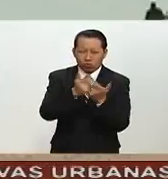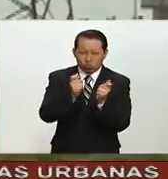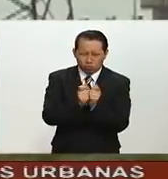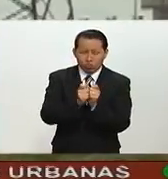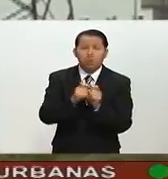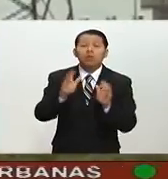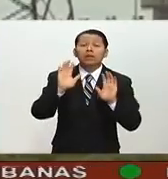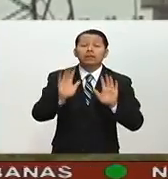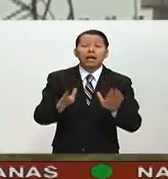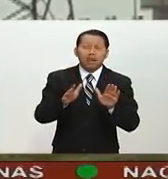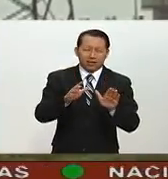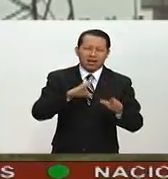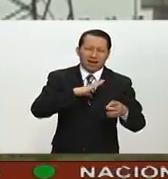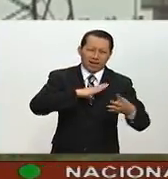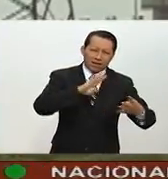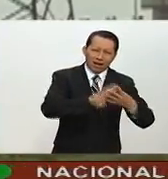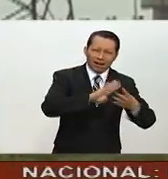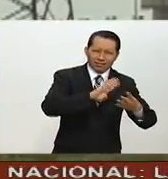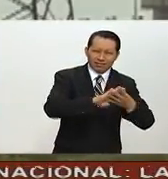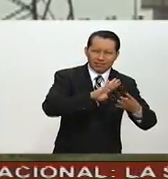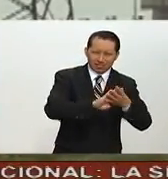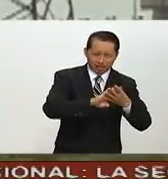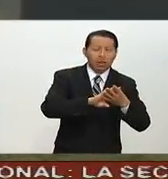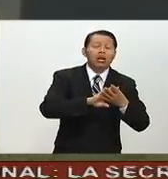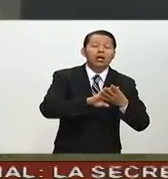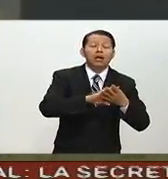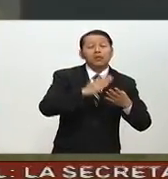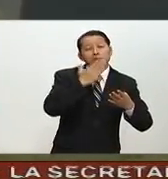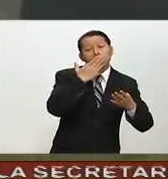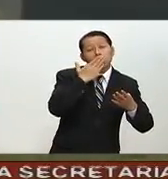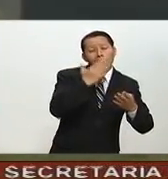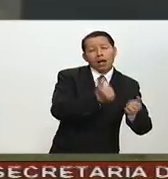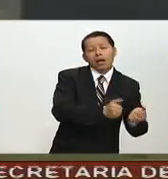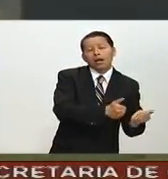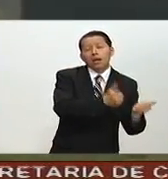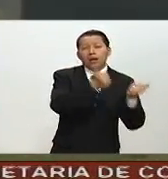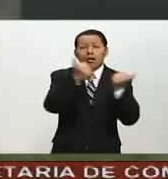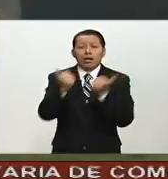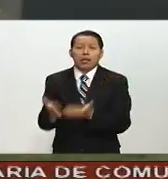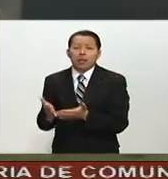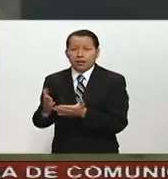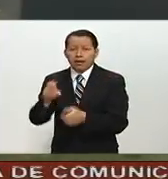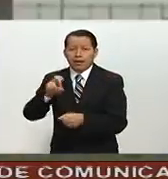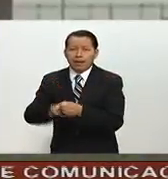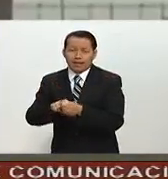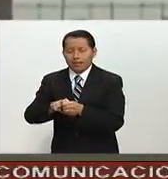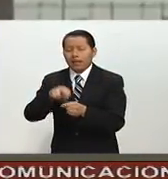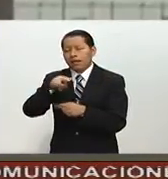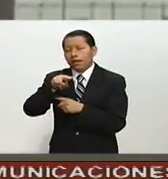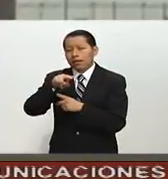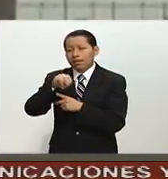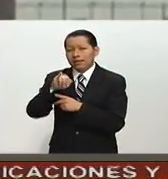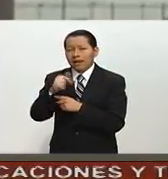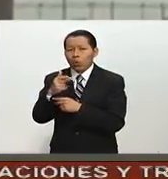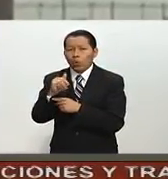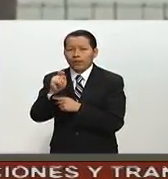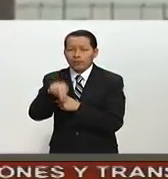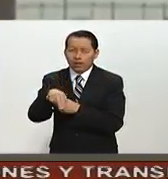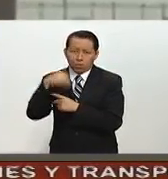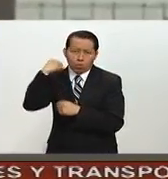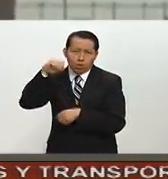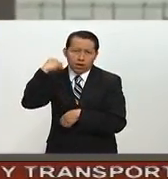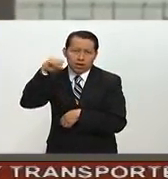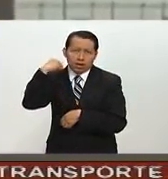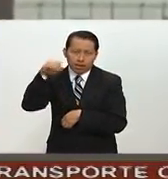fueron trasladados del penal de máxima seguridad de Sonora al centro penitenciario de Miahuatlán, Oaxaca. Informó